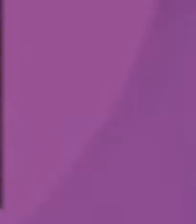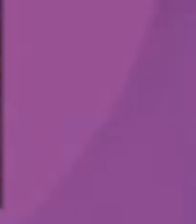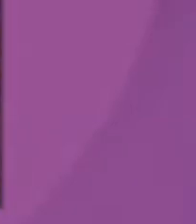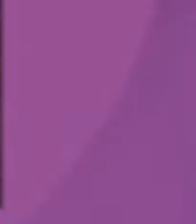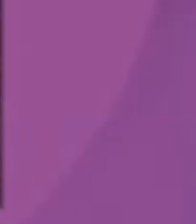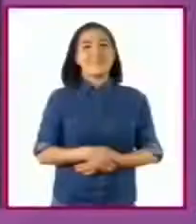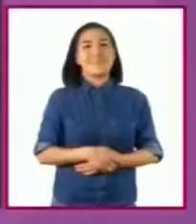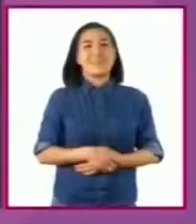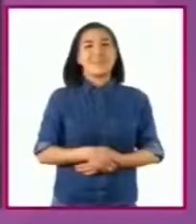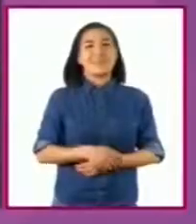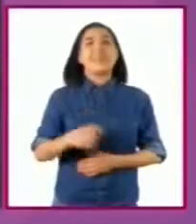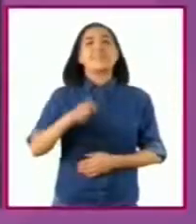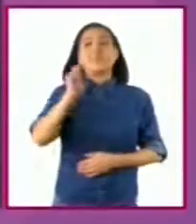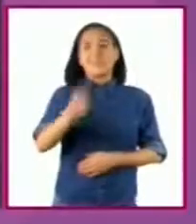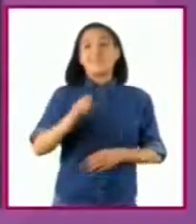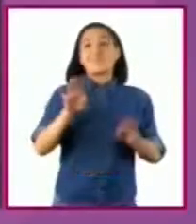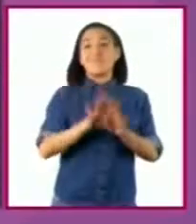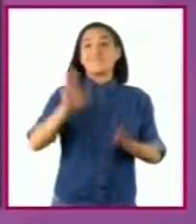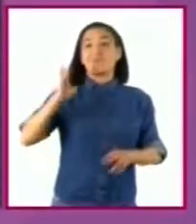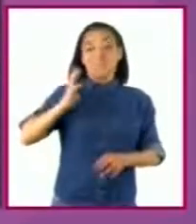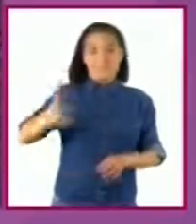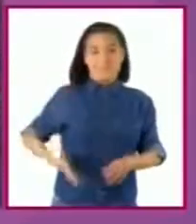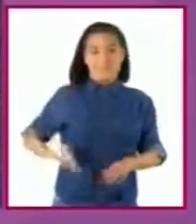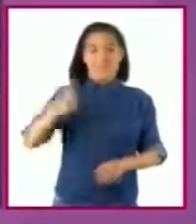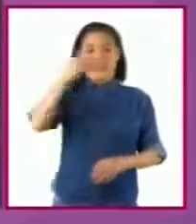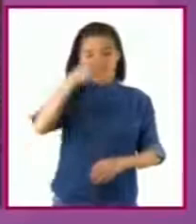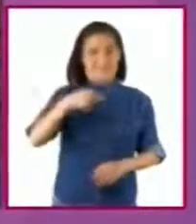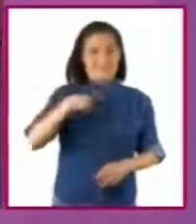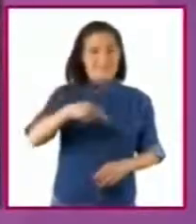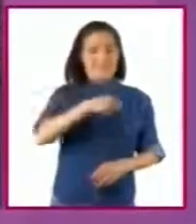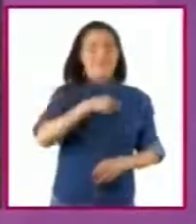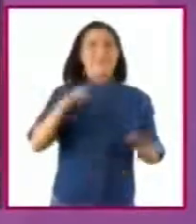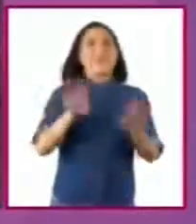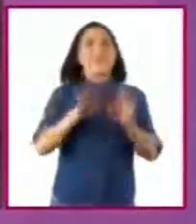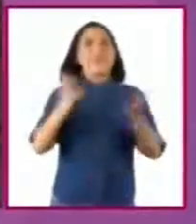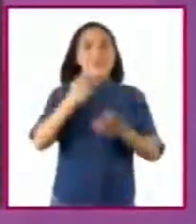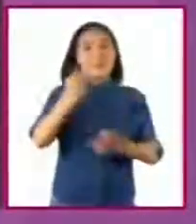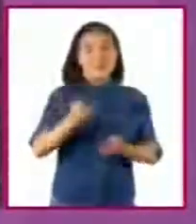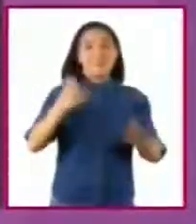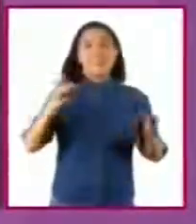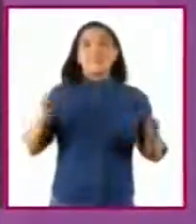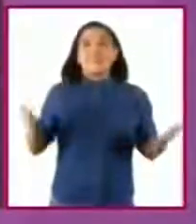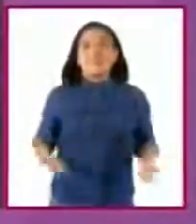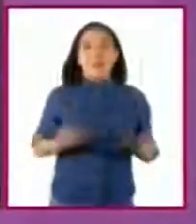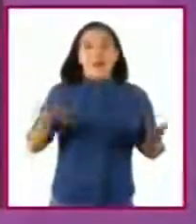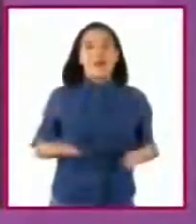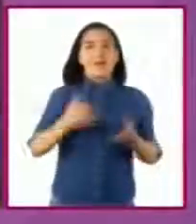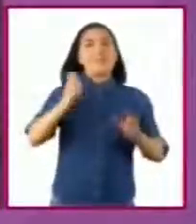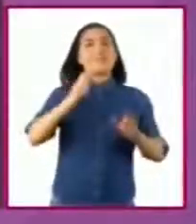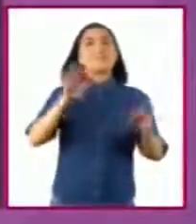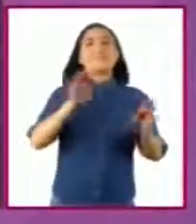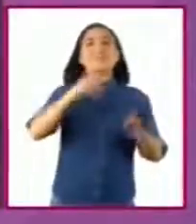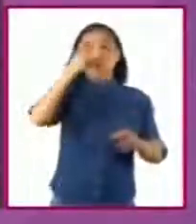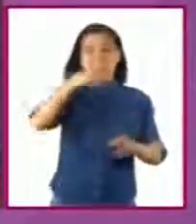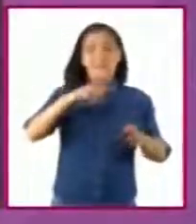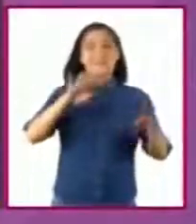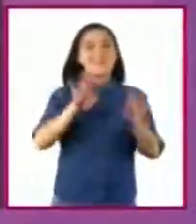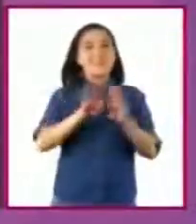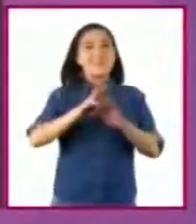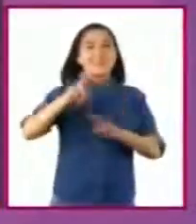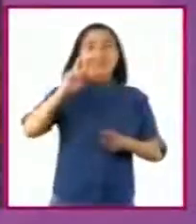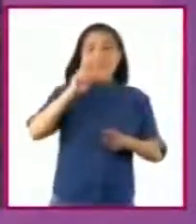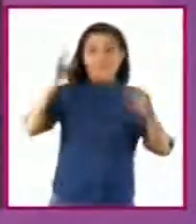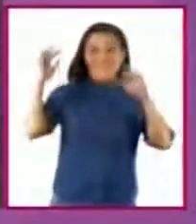Es un orgullo para nosotros que este baile ha sido un fenómeno porque ha traspasado las fronteras, ha llegado a muchas partes del